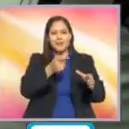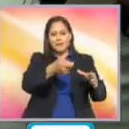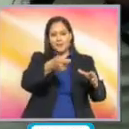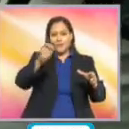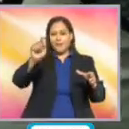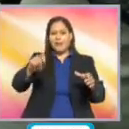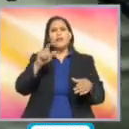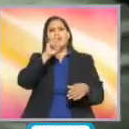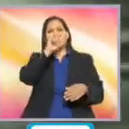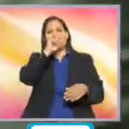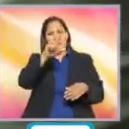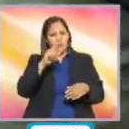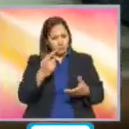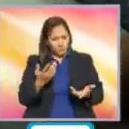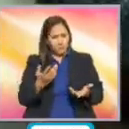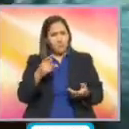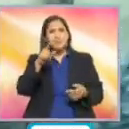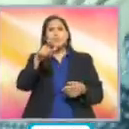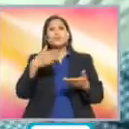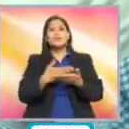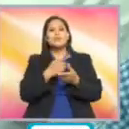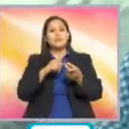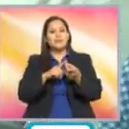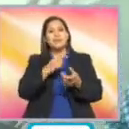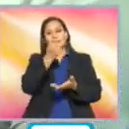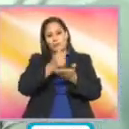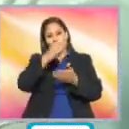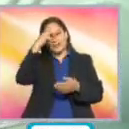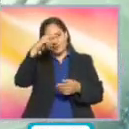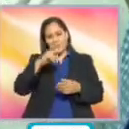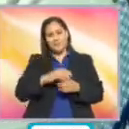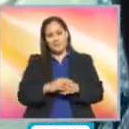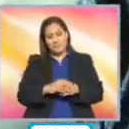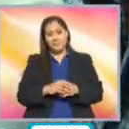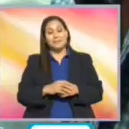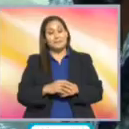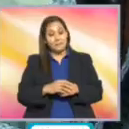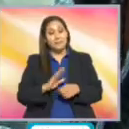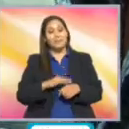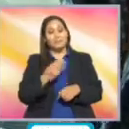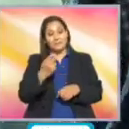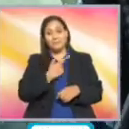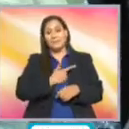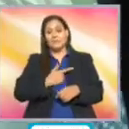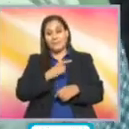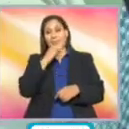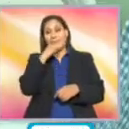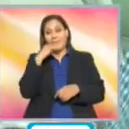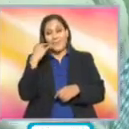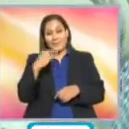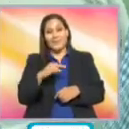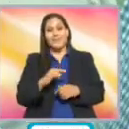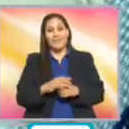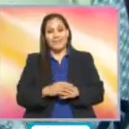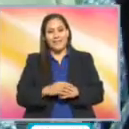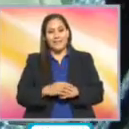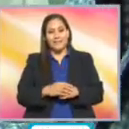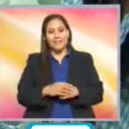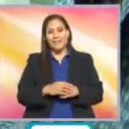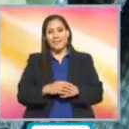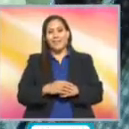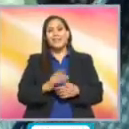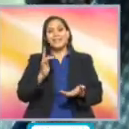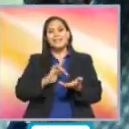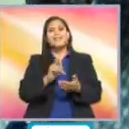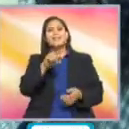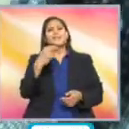él es de Jalisco, ¿qué no ve? ¿Usted de dónde es, maestro? De la Ciudad de México. Ah, ya, con razón le encanta la salsa, ¿no?